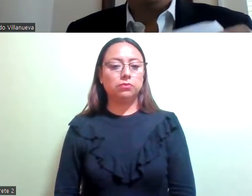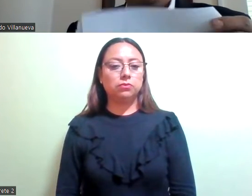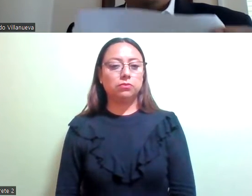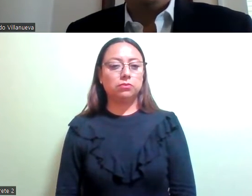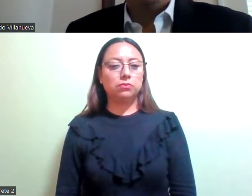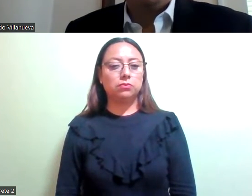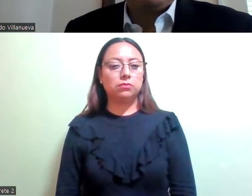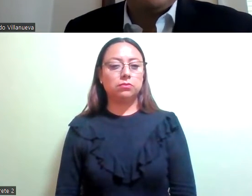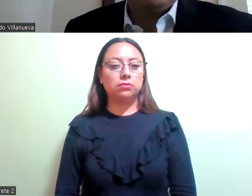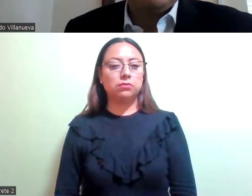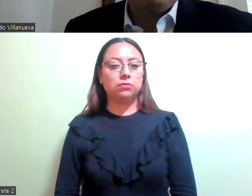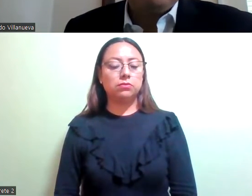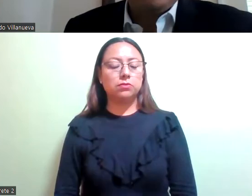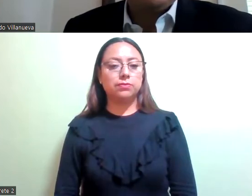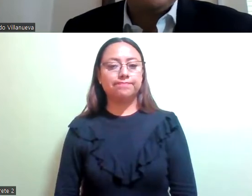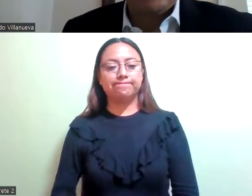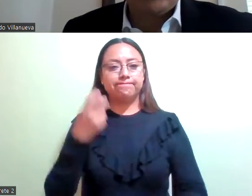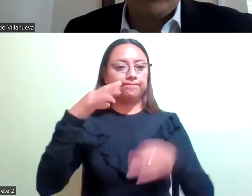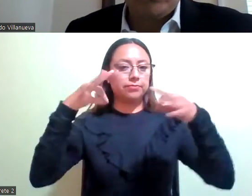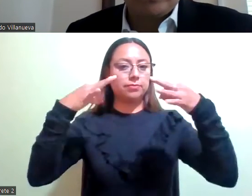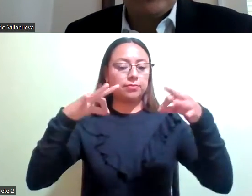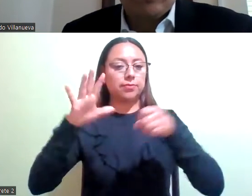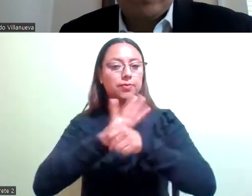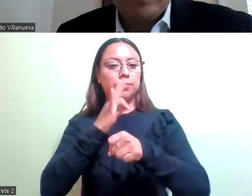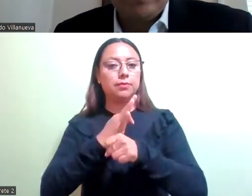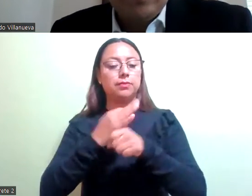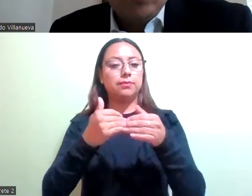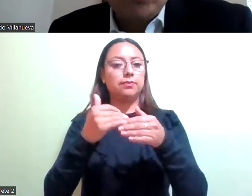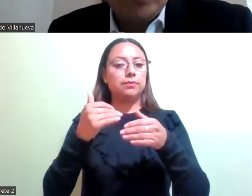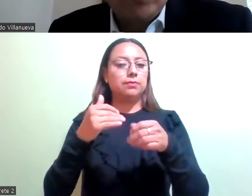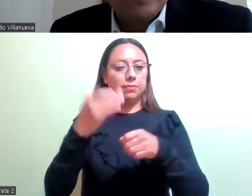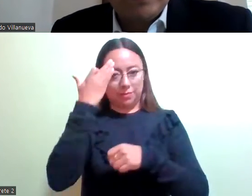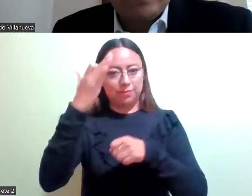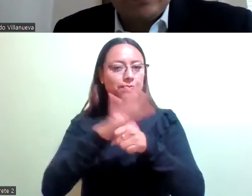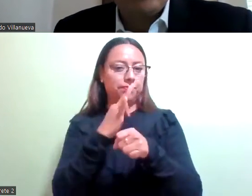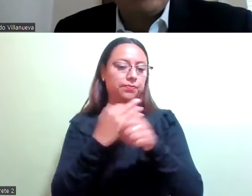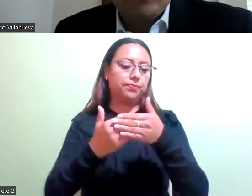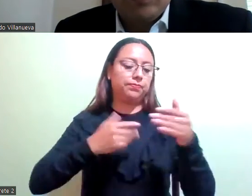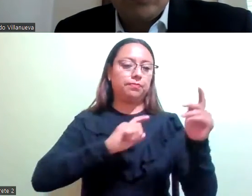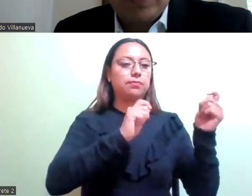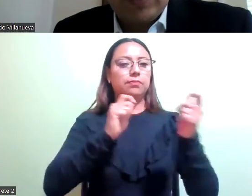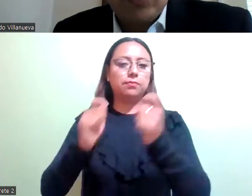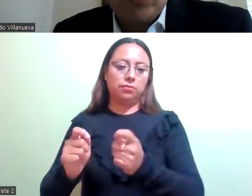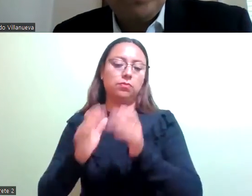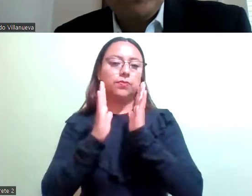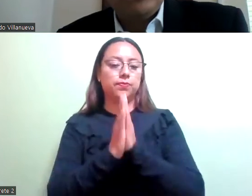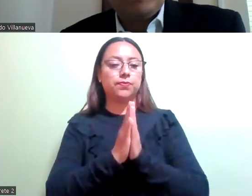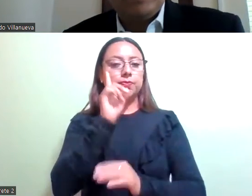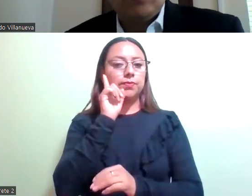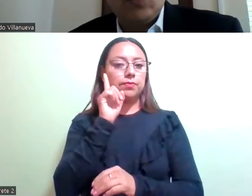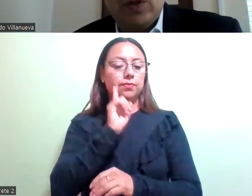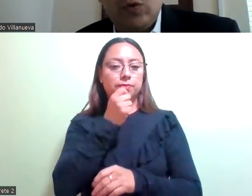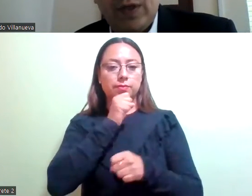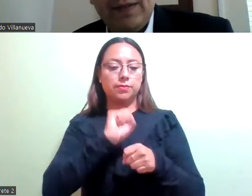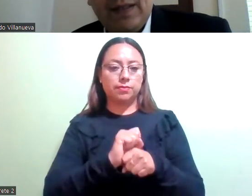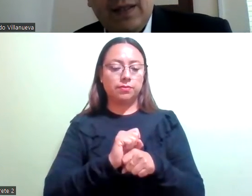Toda vez que el documento de referencia ha sido distribuido con anterioridad, solicito a la Secretaría someterlo a consideración,